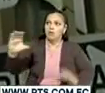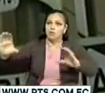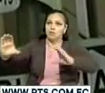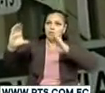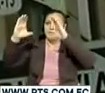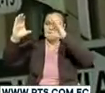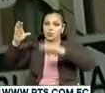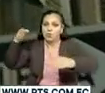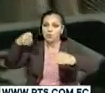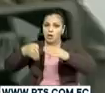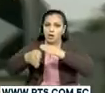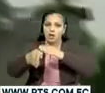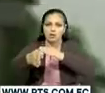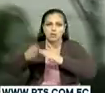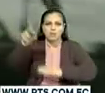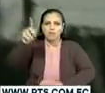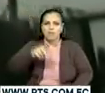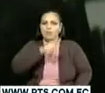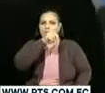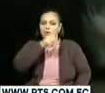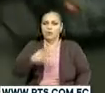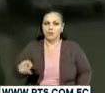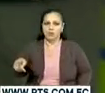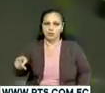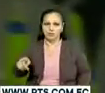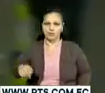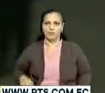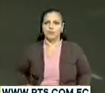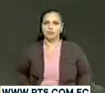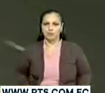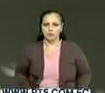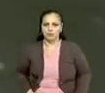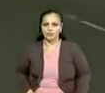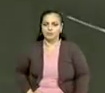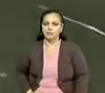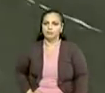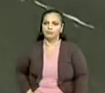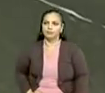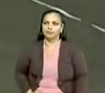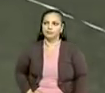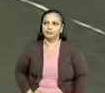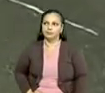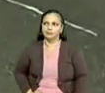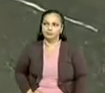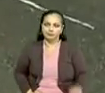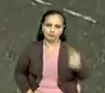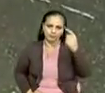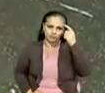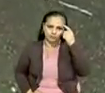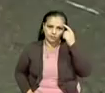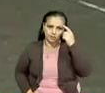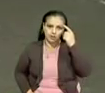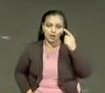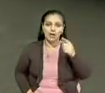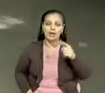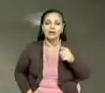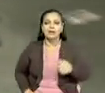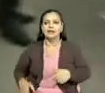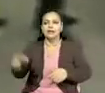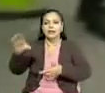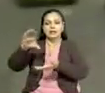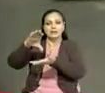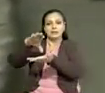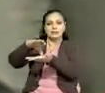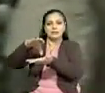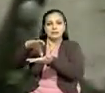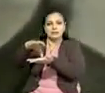más importante, el fundamental, sobre todo en este caso, para aquellos que vienen desde el centro a través de la Jorge Pérez